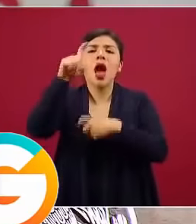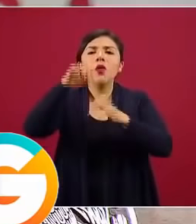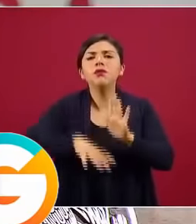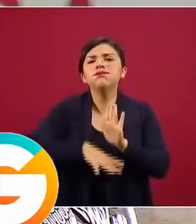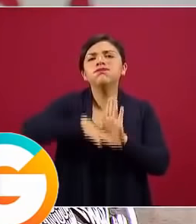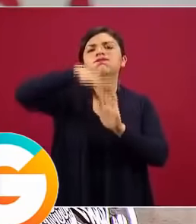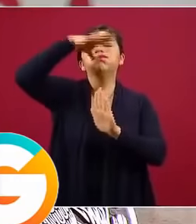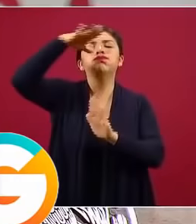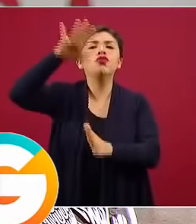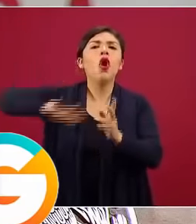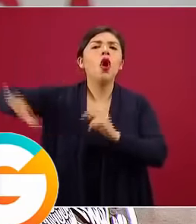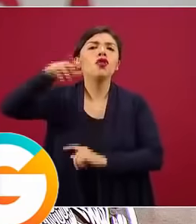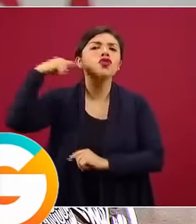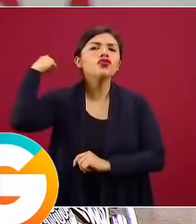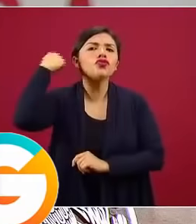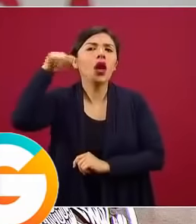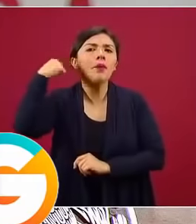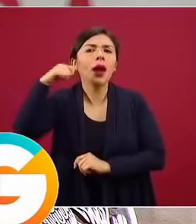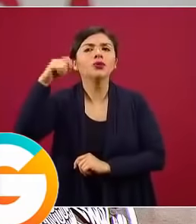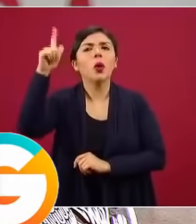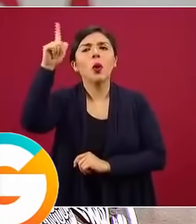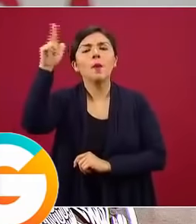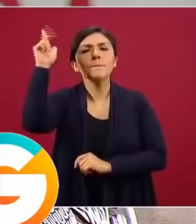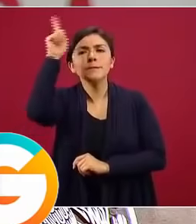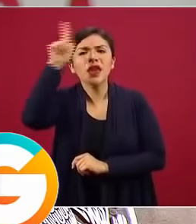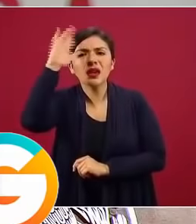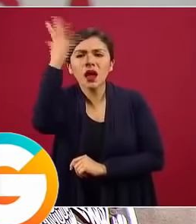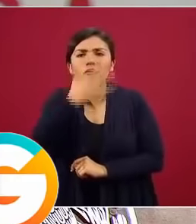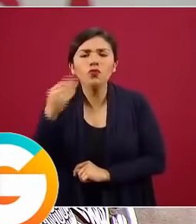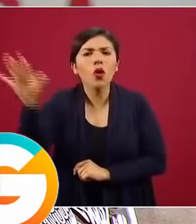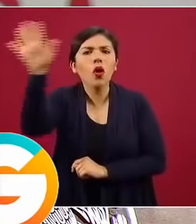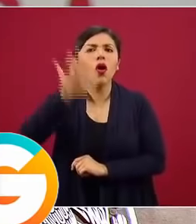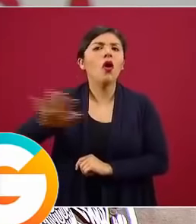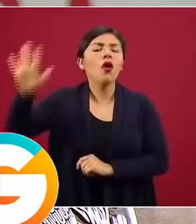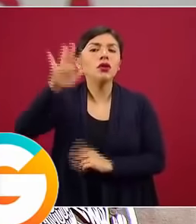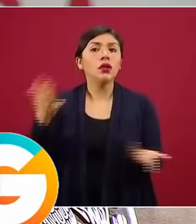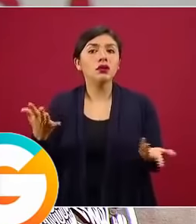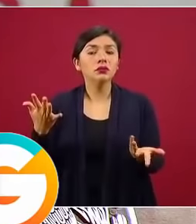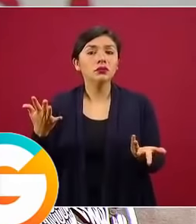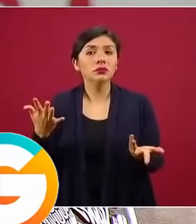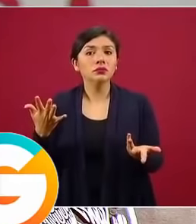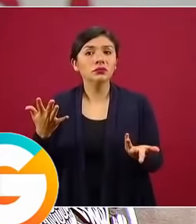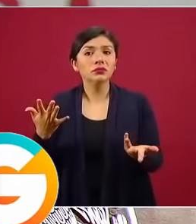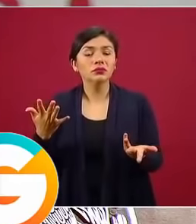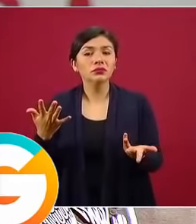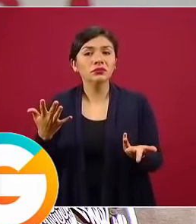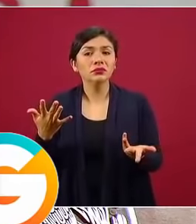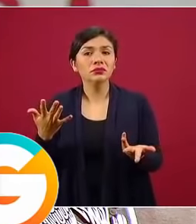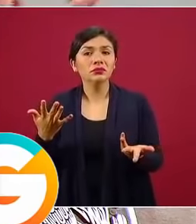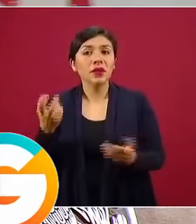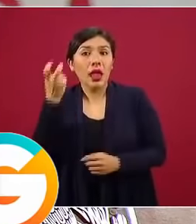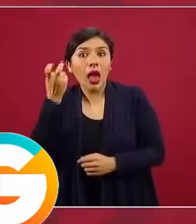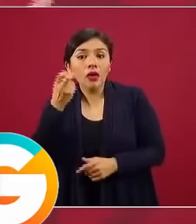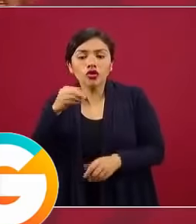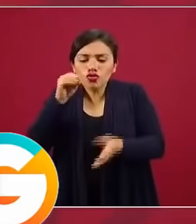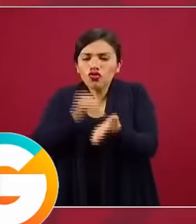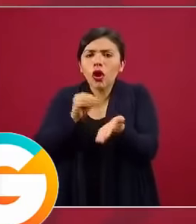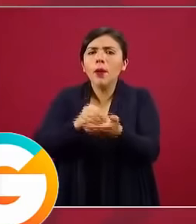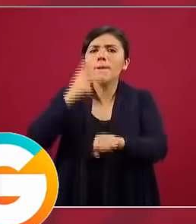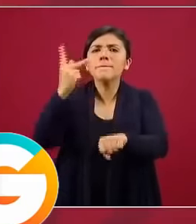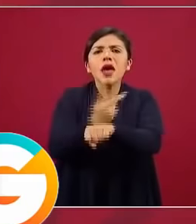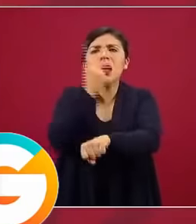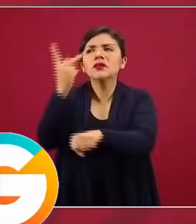de Tabasco y Villahermosa. Pero eso sigue sucediendo.